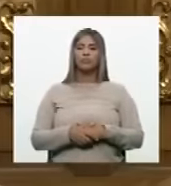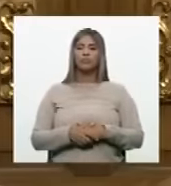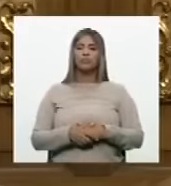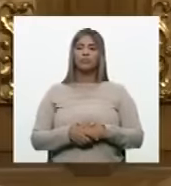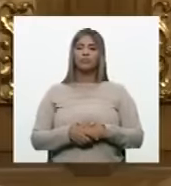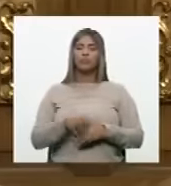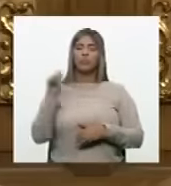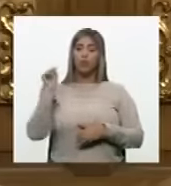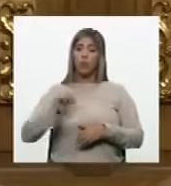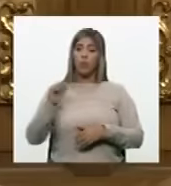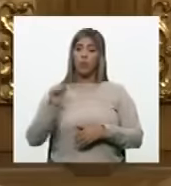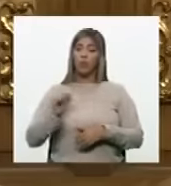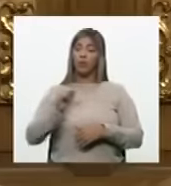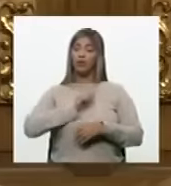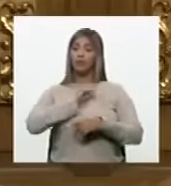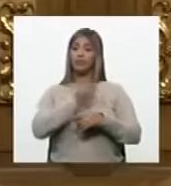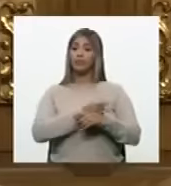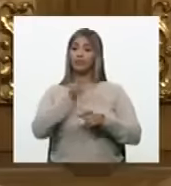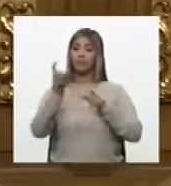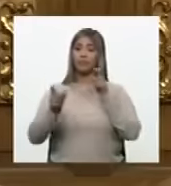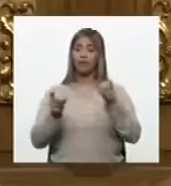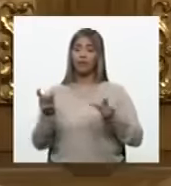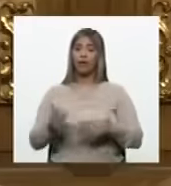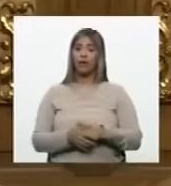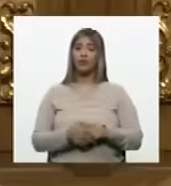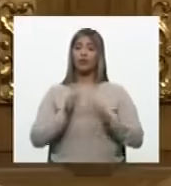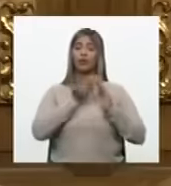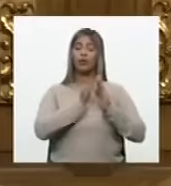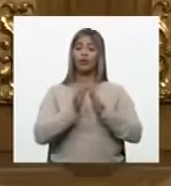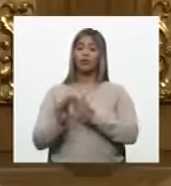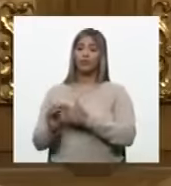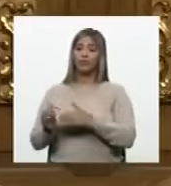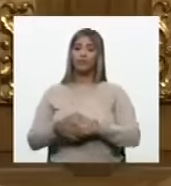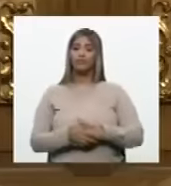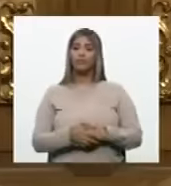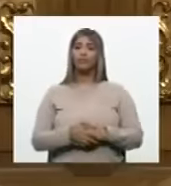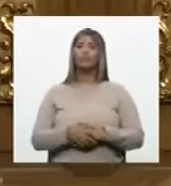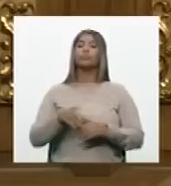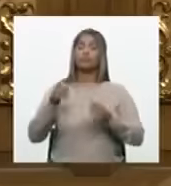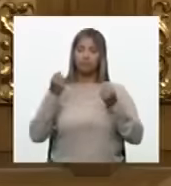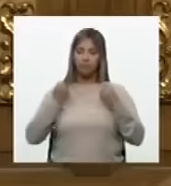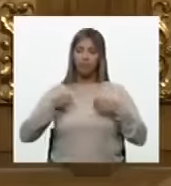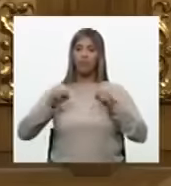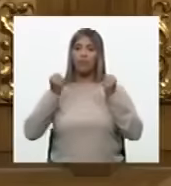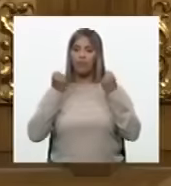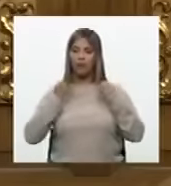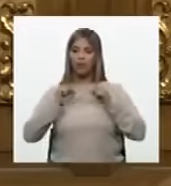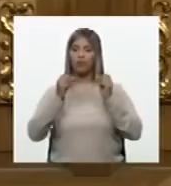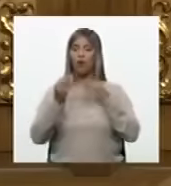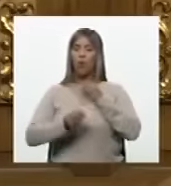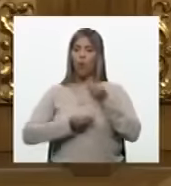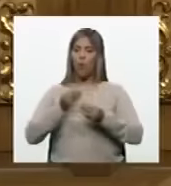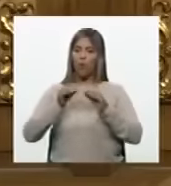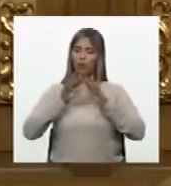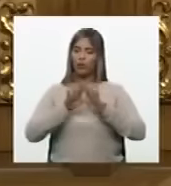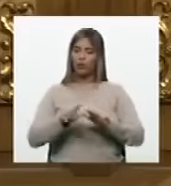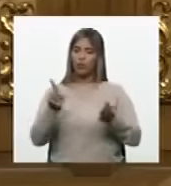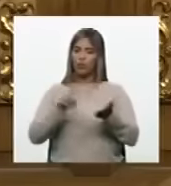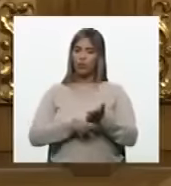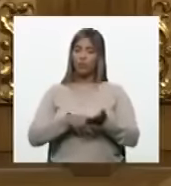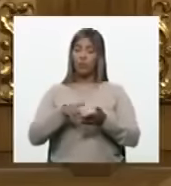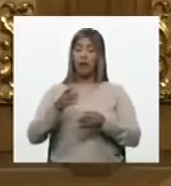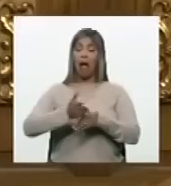Hoy el poder popular, la comuna, está ejerciendo poder como